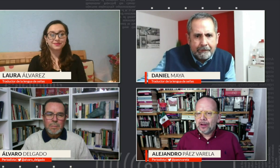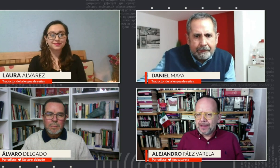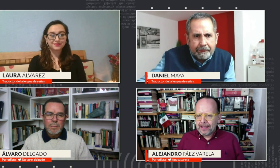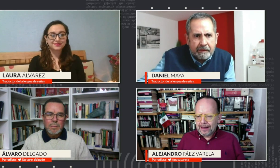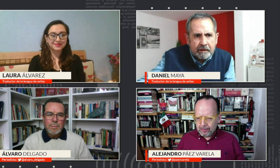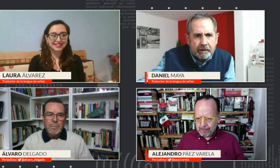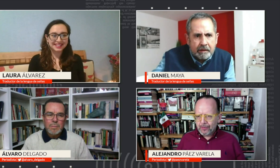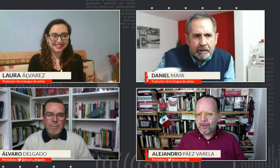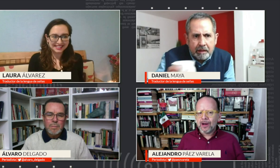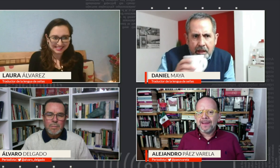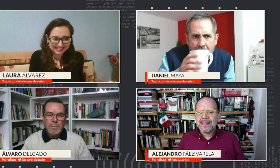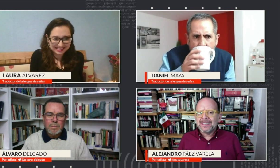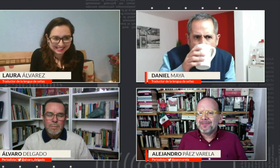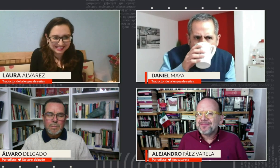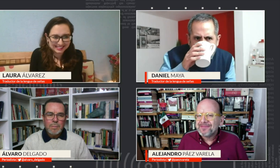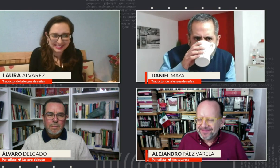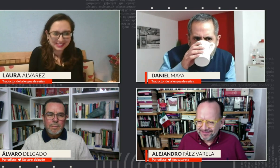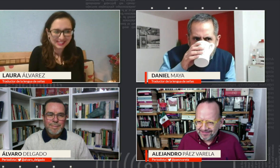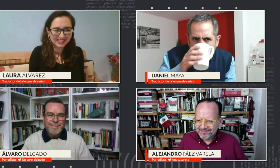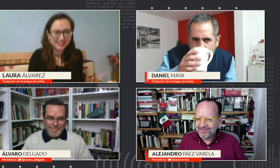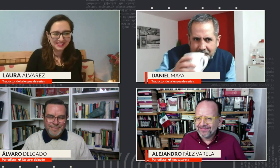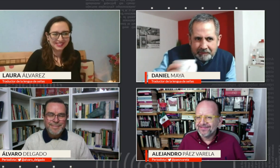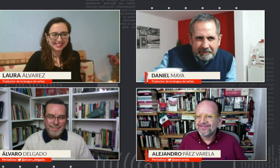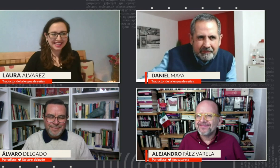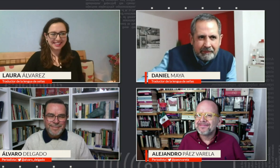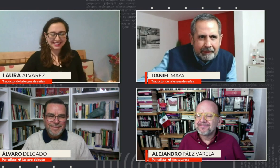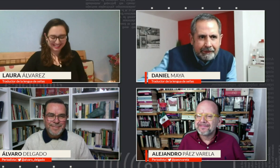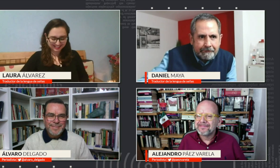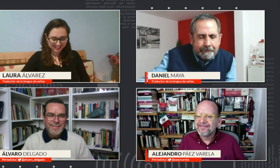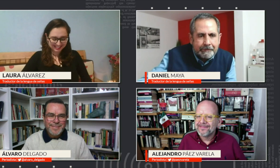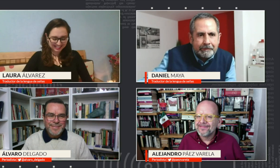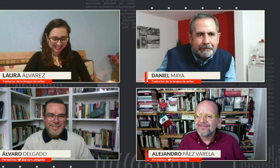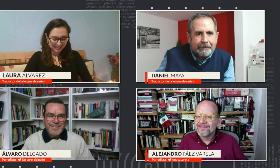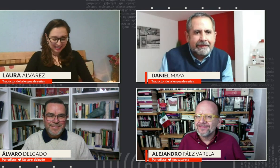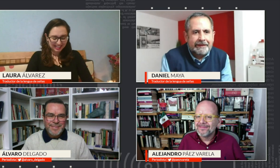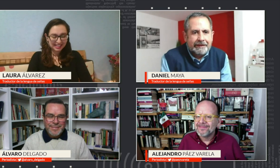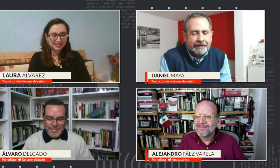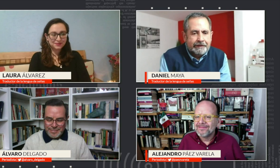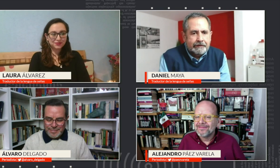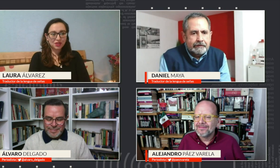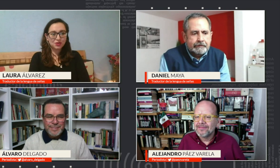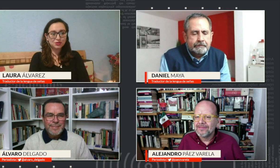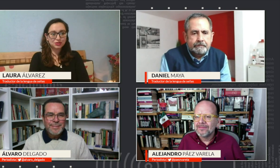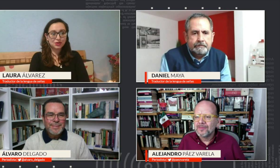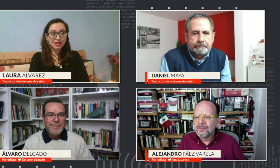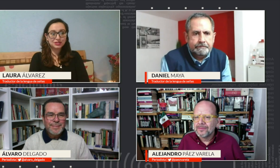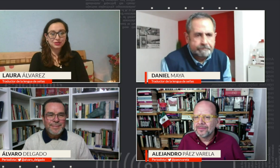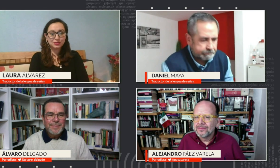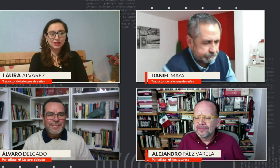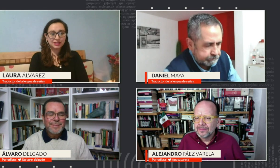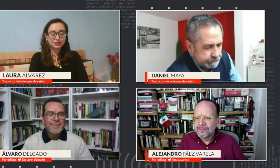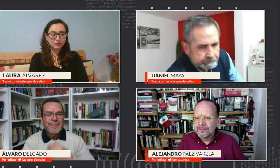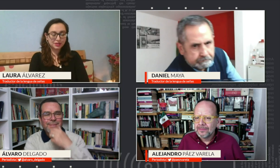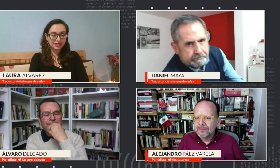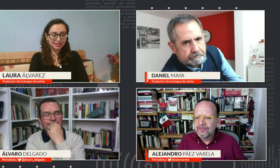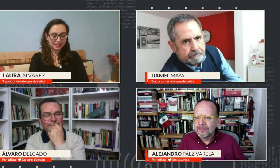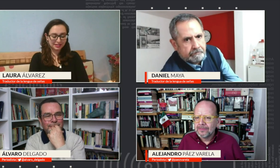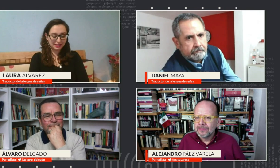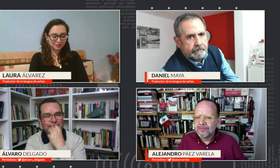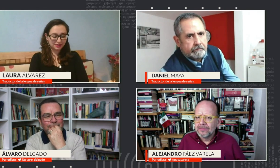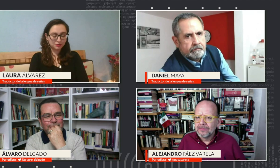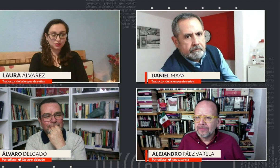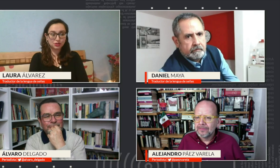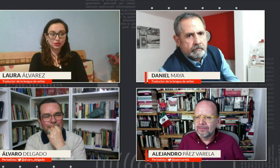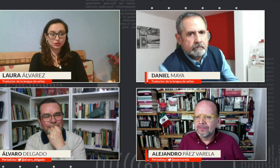Adelante, perdóname, Laura, por favor, adelante. No, sí, gracias. Justo eso, ¿no? Que es un presidente